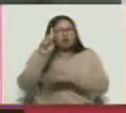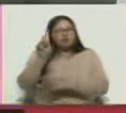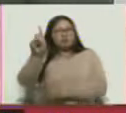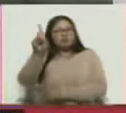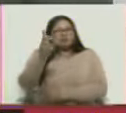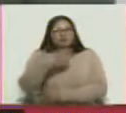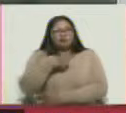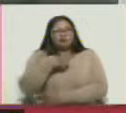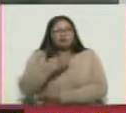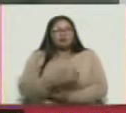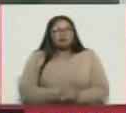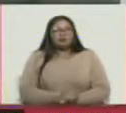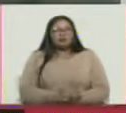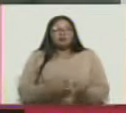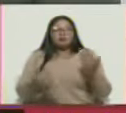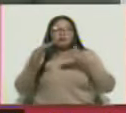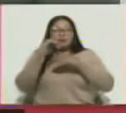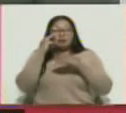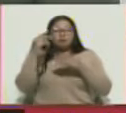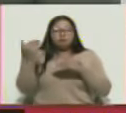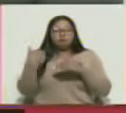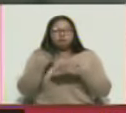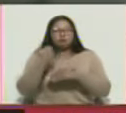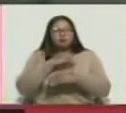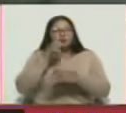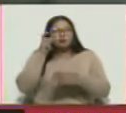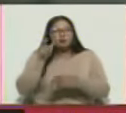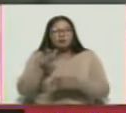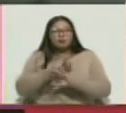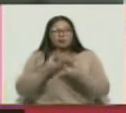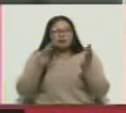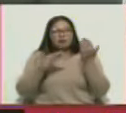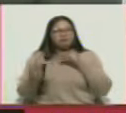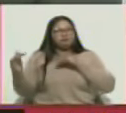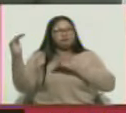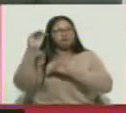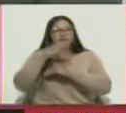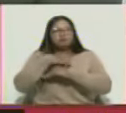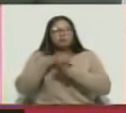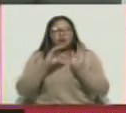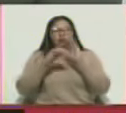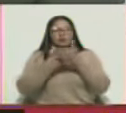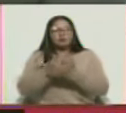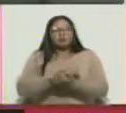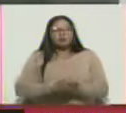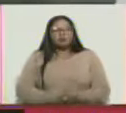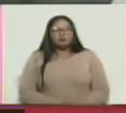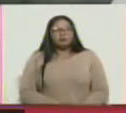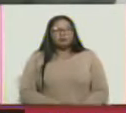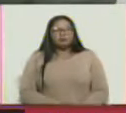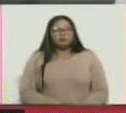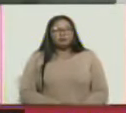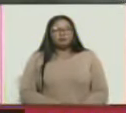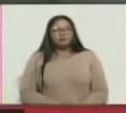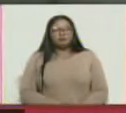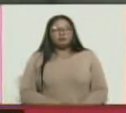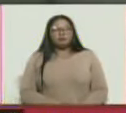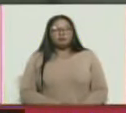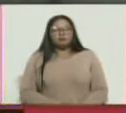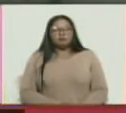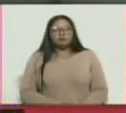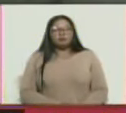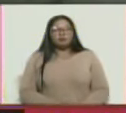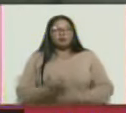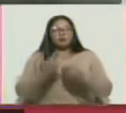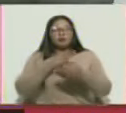de la crímenes cometidas contra nuestro pueblo ya no se puede esconder. Ahora nuestra batalla es ganar